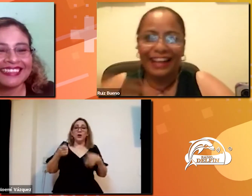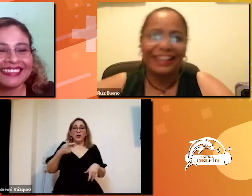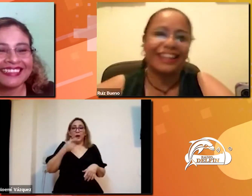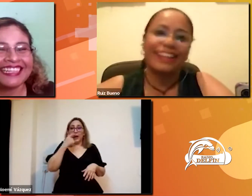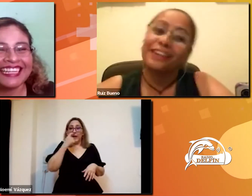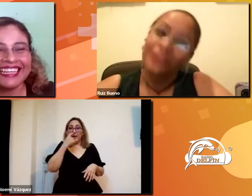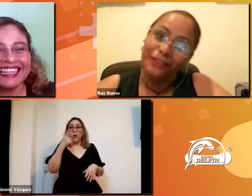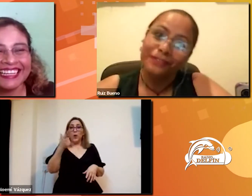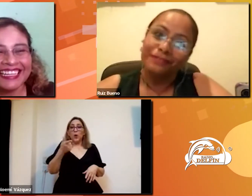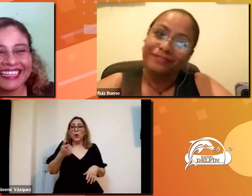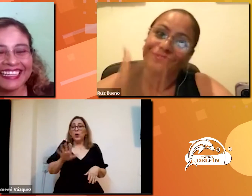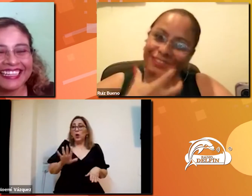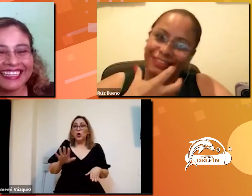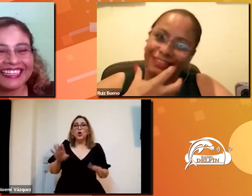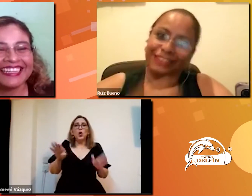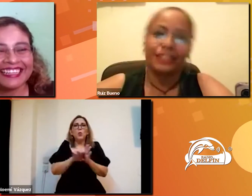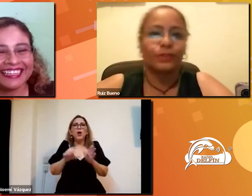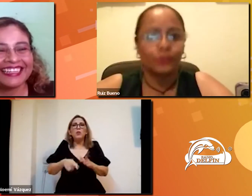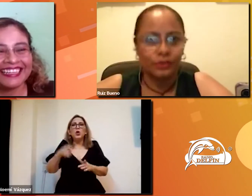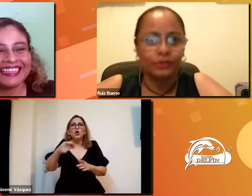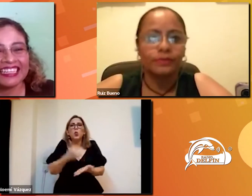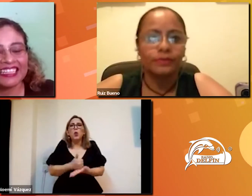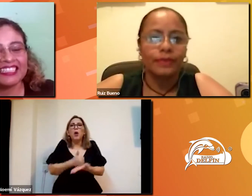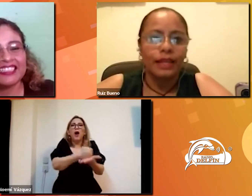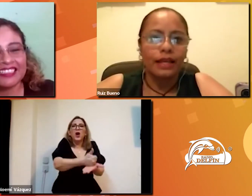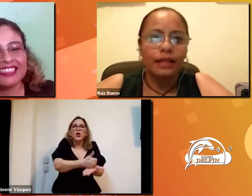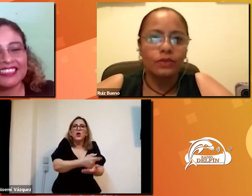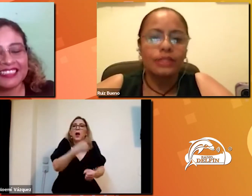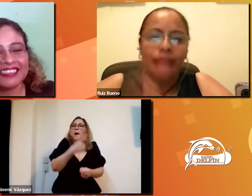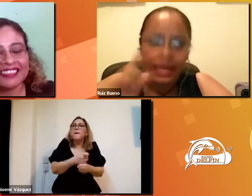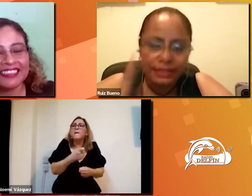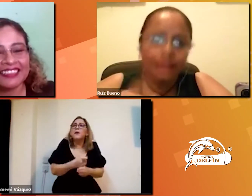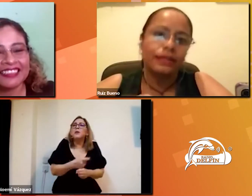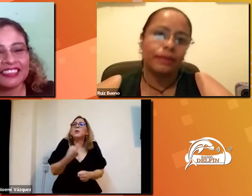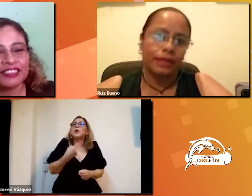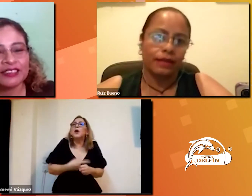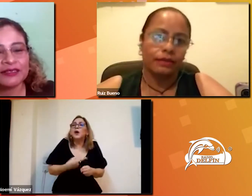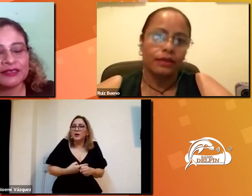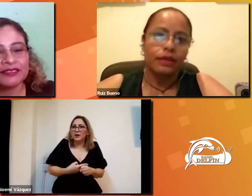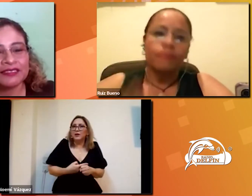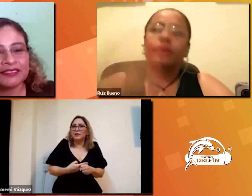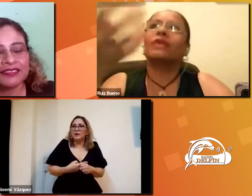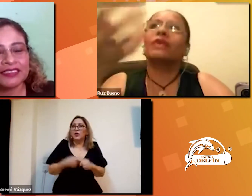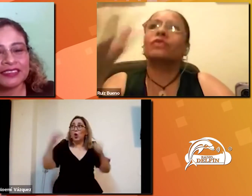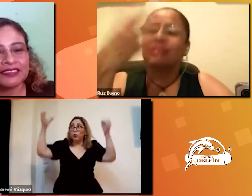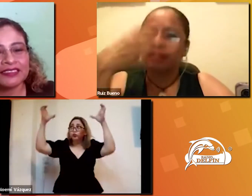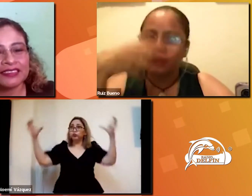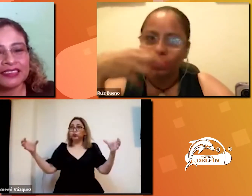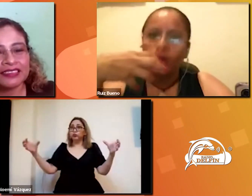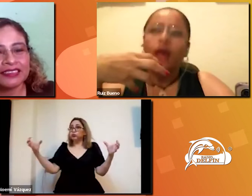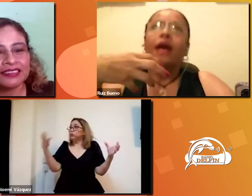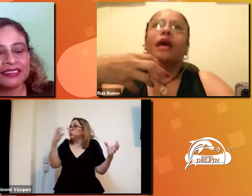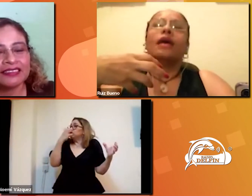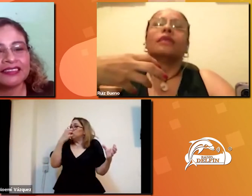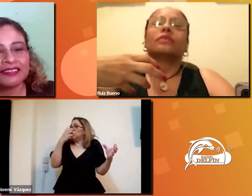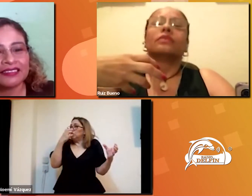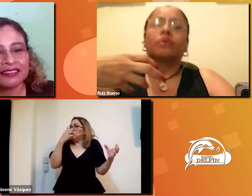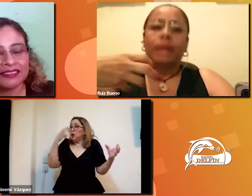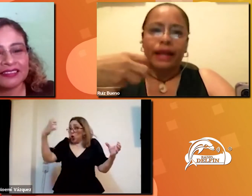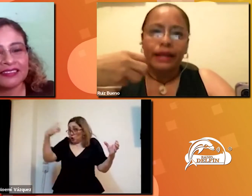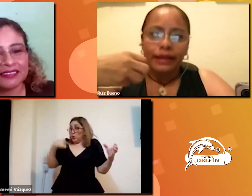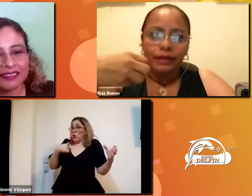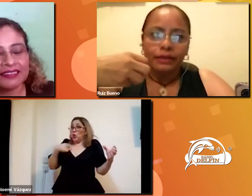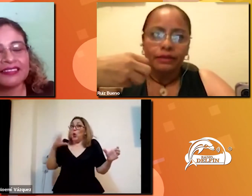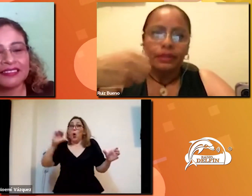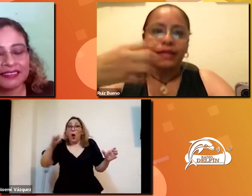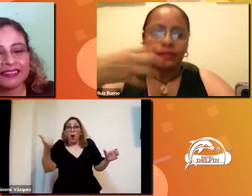persona que le digo no, es a nosotros. Entonces, así es la vida. Primero yo necesito tomar